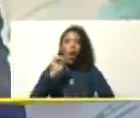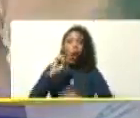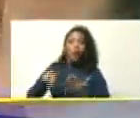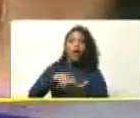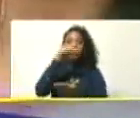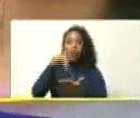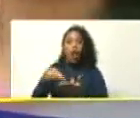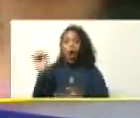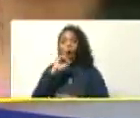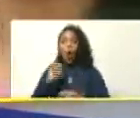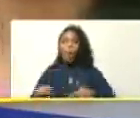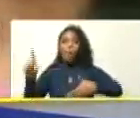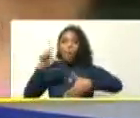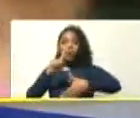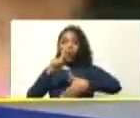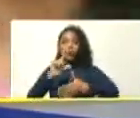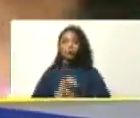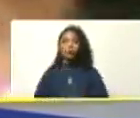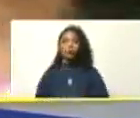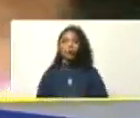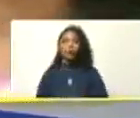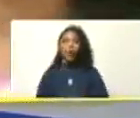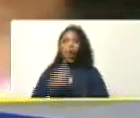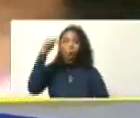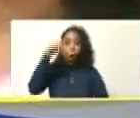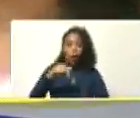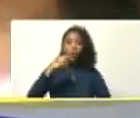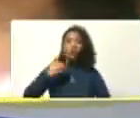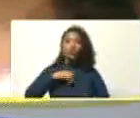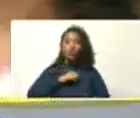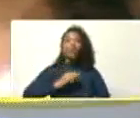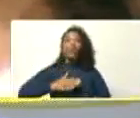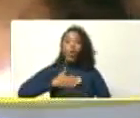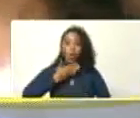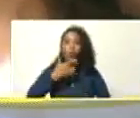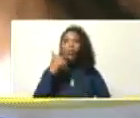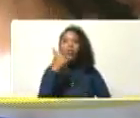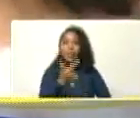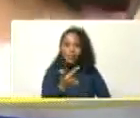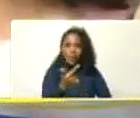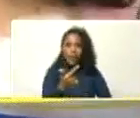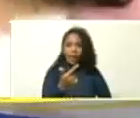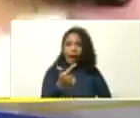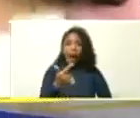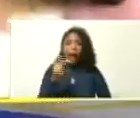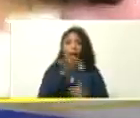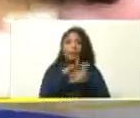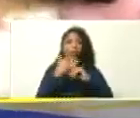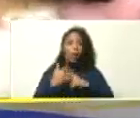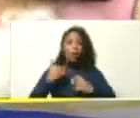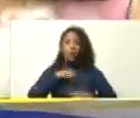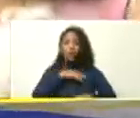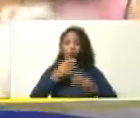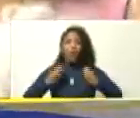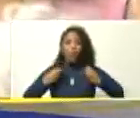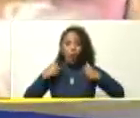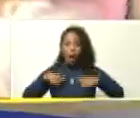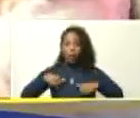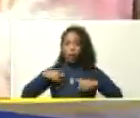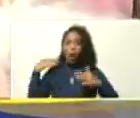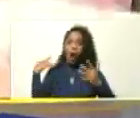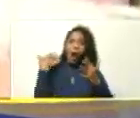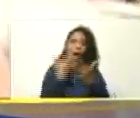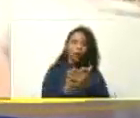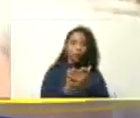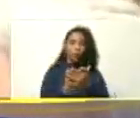nacional o sea latinoamericana. Hoy nosotros podemos decir, en medio de las circunstancias que hemos vivido en estos años que han